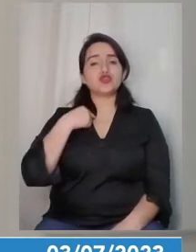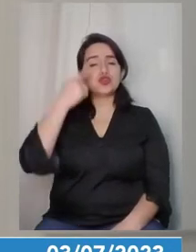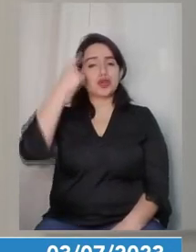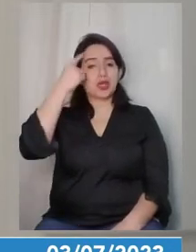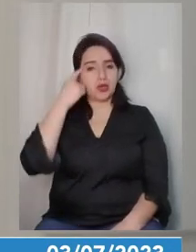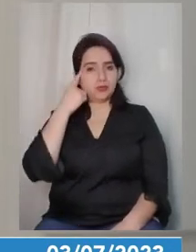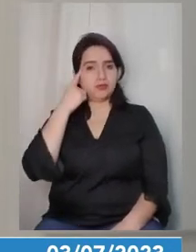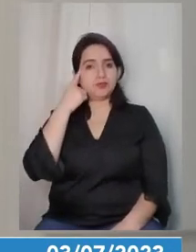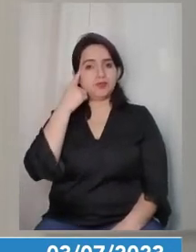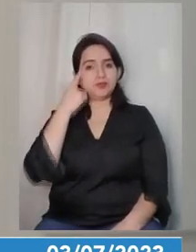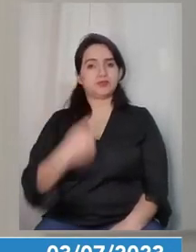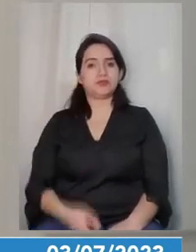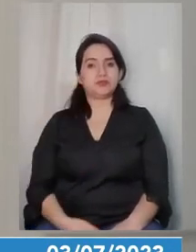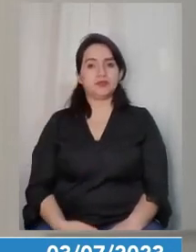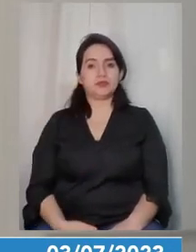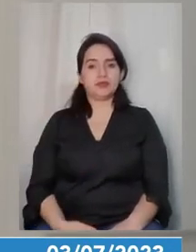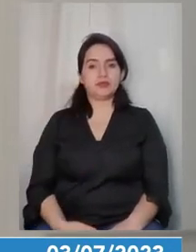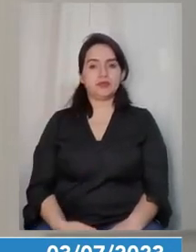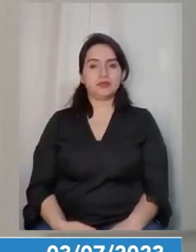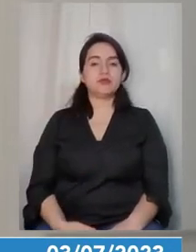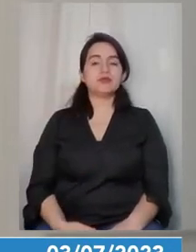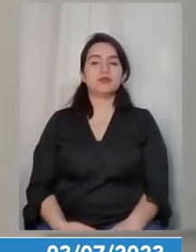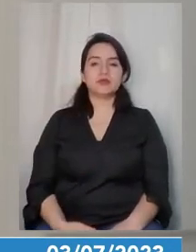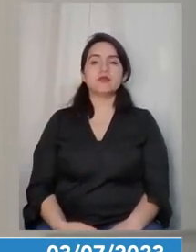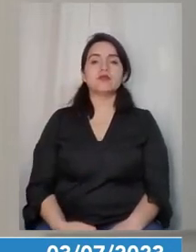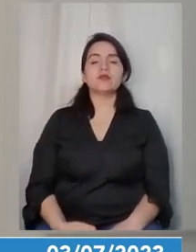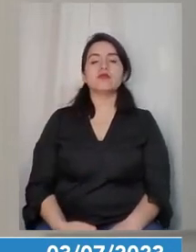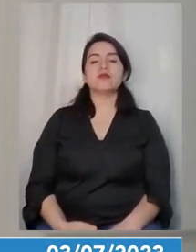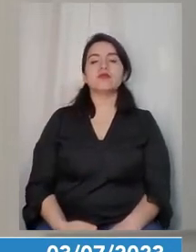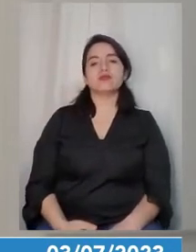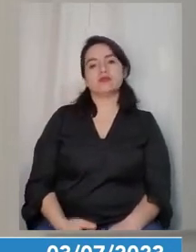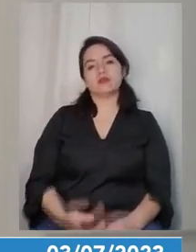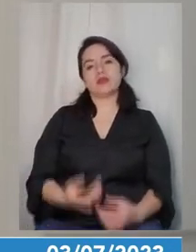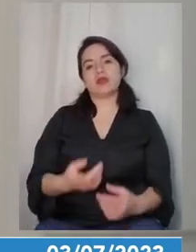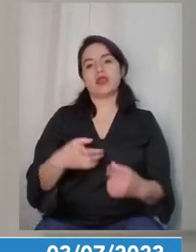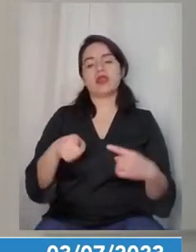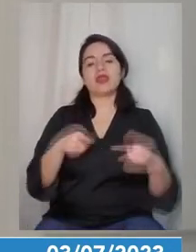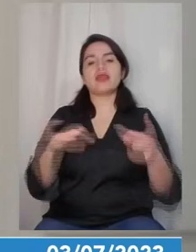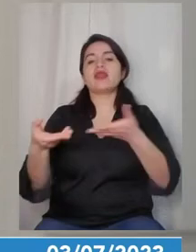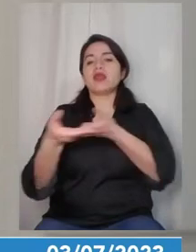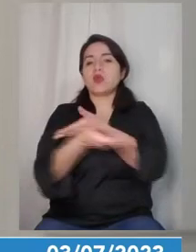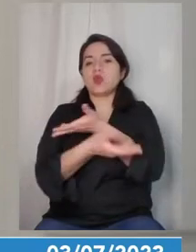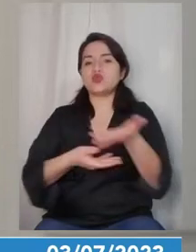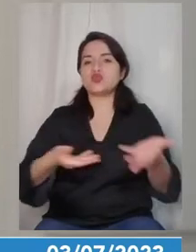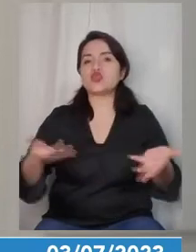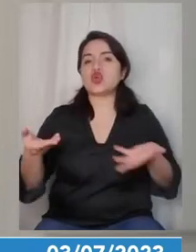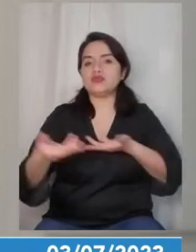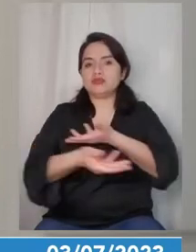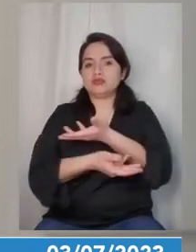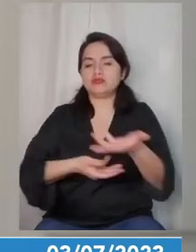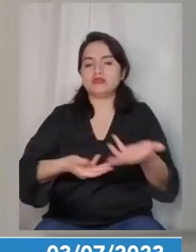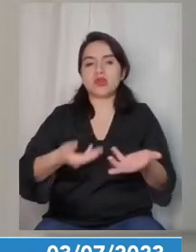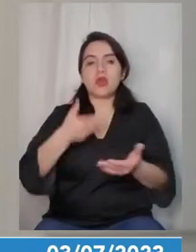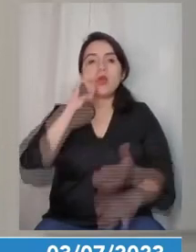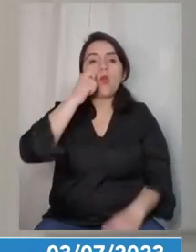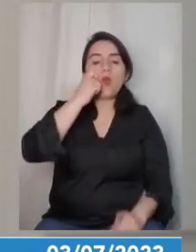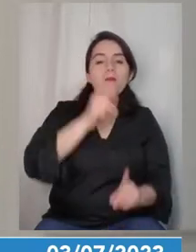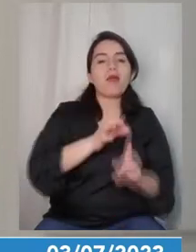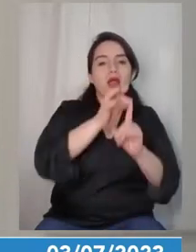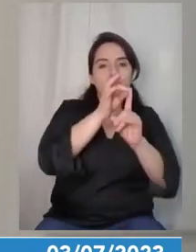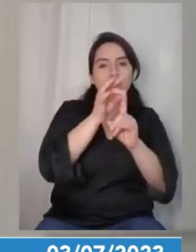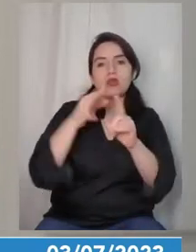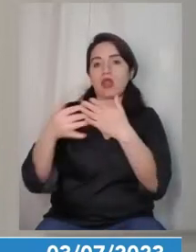hay que estar por sobre, ¿no es cierto?, de la discusión de lo antropocéntrico y ecocéntrico. Está claro, ¿no es cierto?, que la Constitución